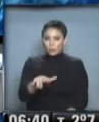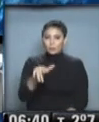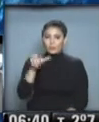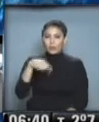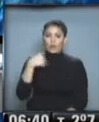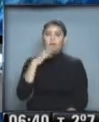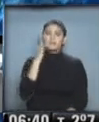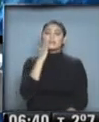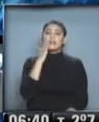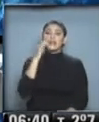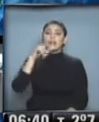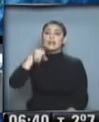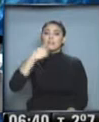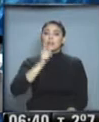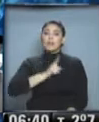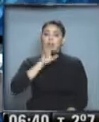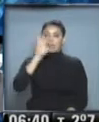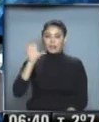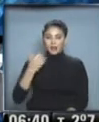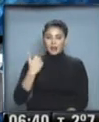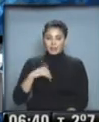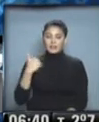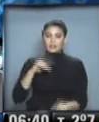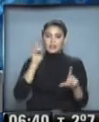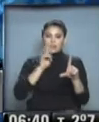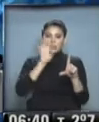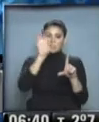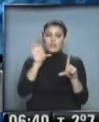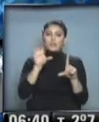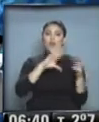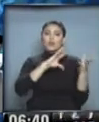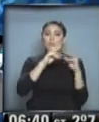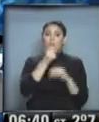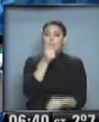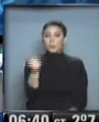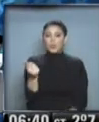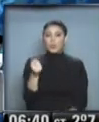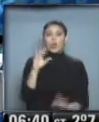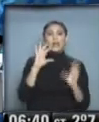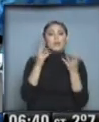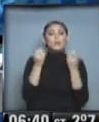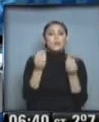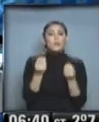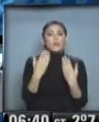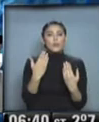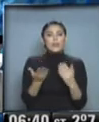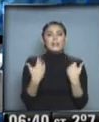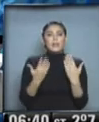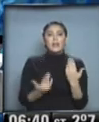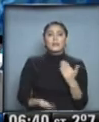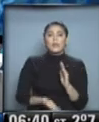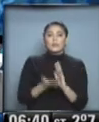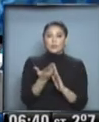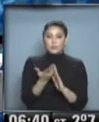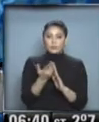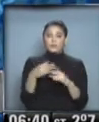del litoral. En el noroeste argentino, todo el norte argentino, el cielo se encuentra despejado, condiciones favorables para el descenso importante de las temperaturas,